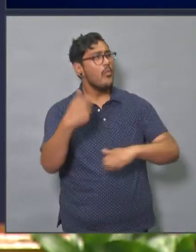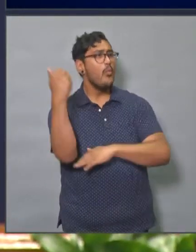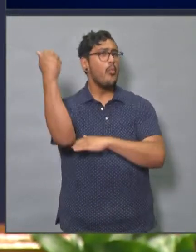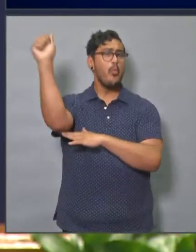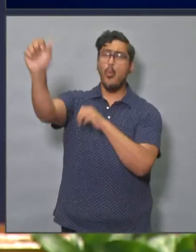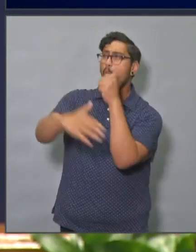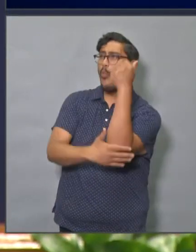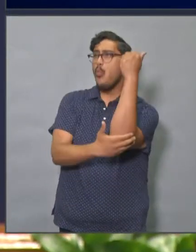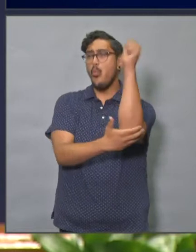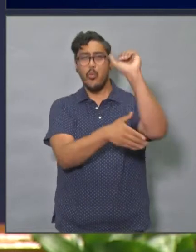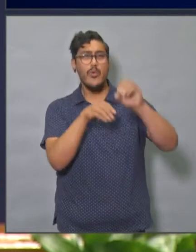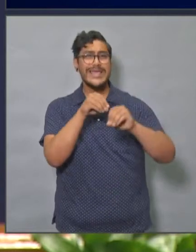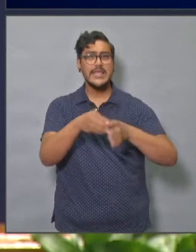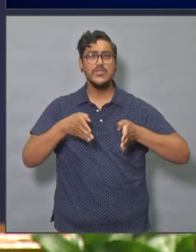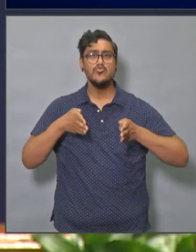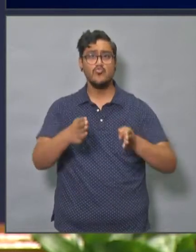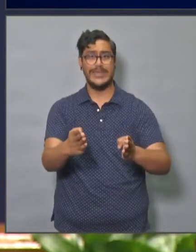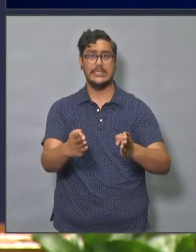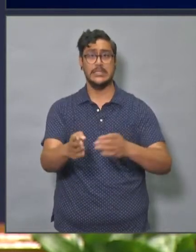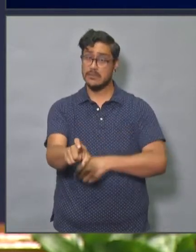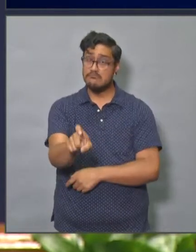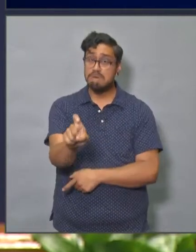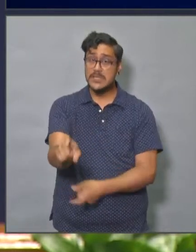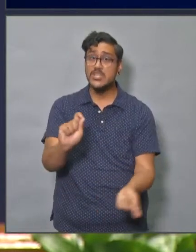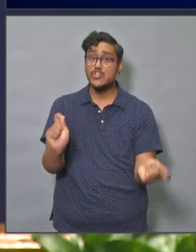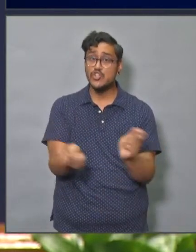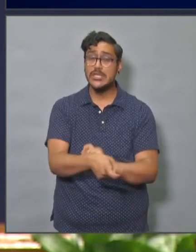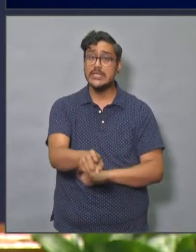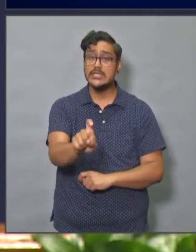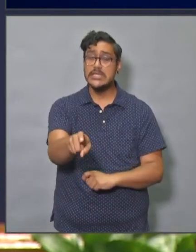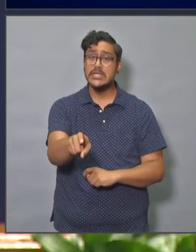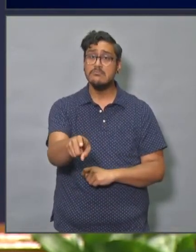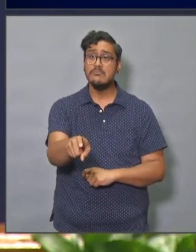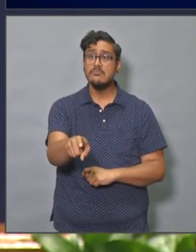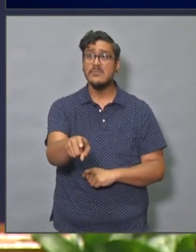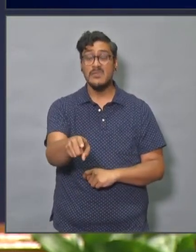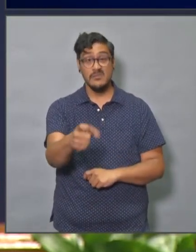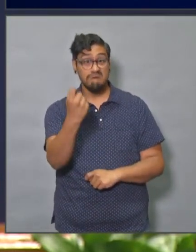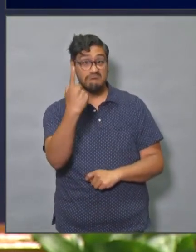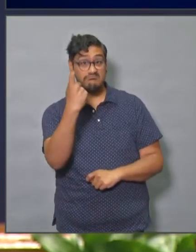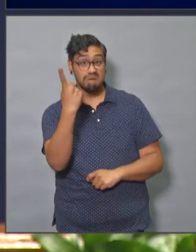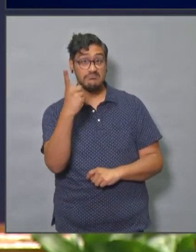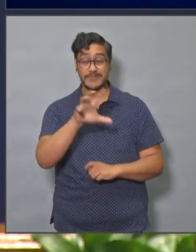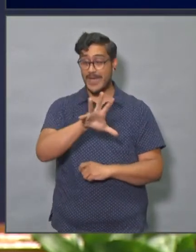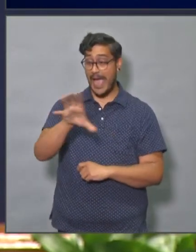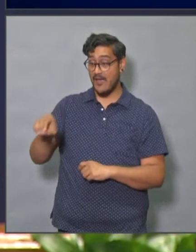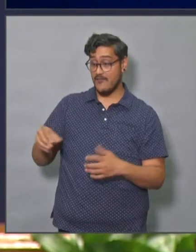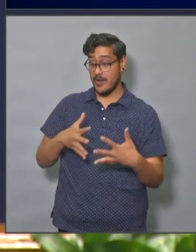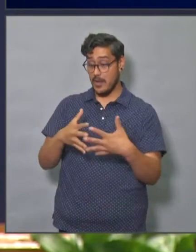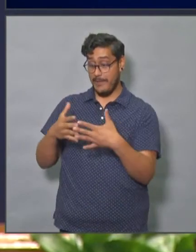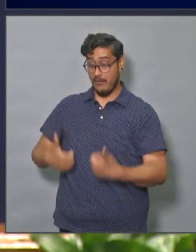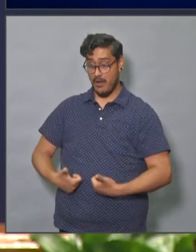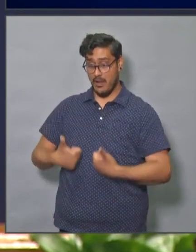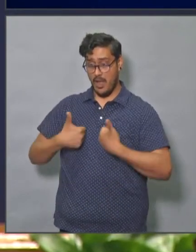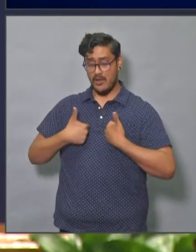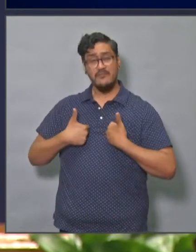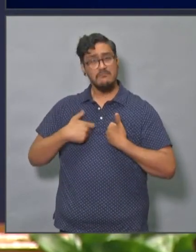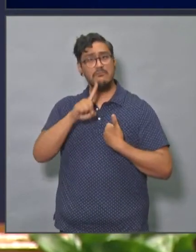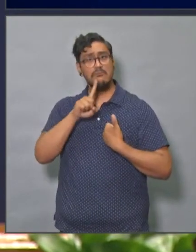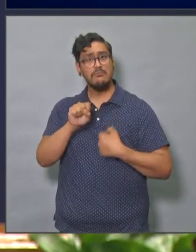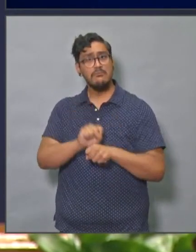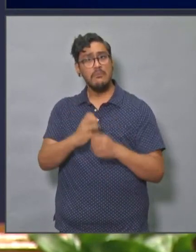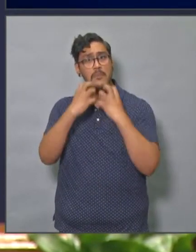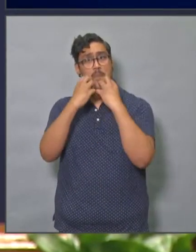calles. Necesitamos un cambio porque las vidas africanoamericanas son importantes y también de